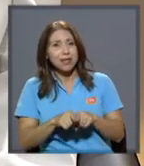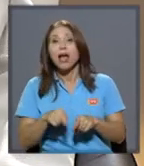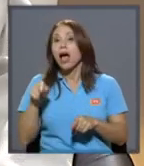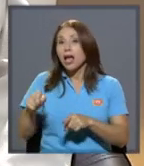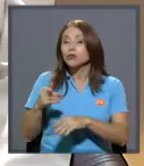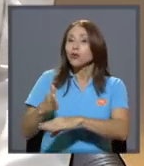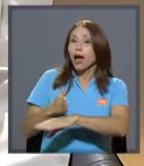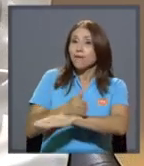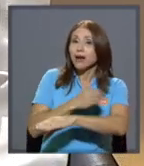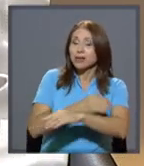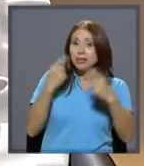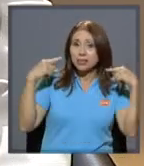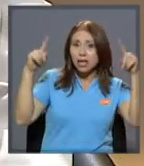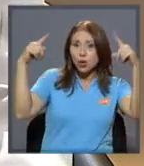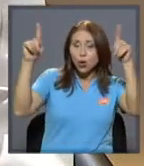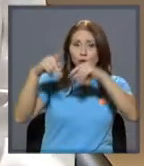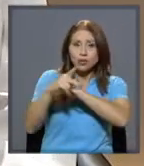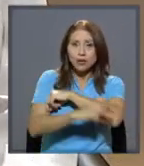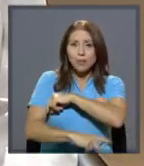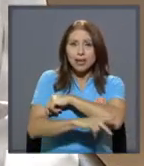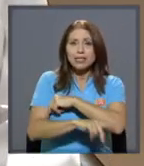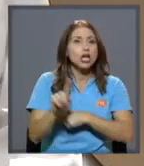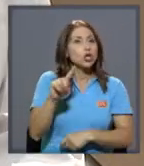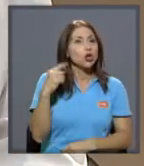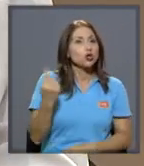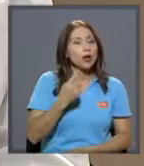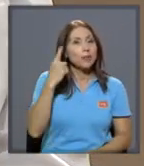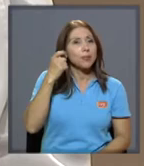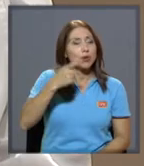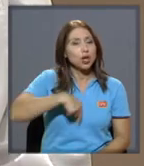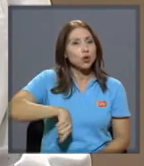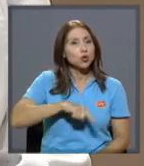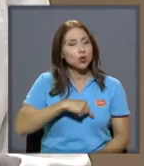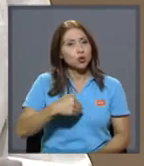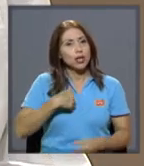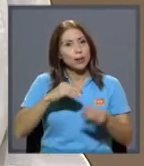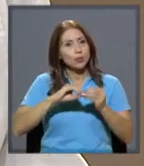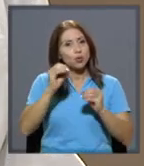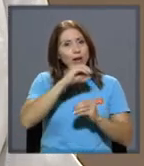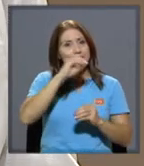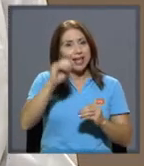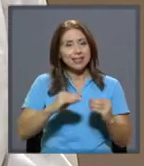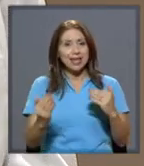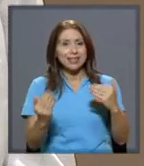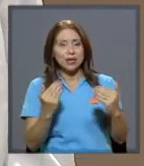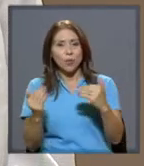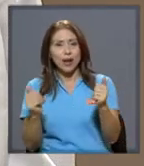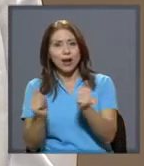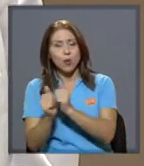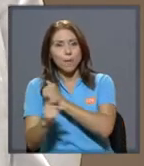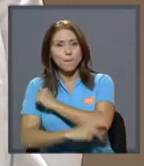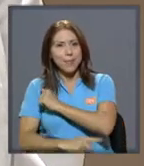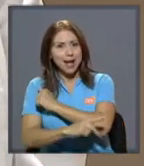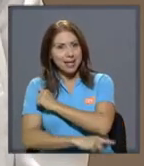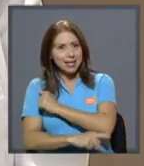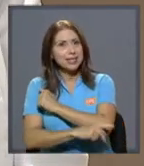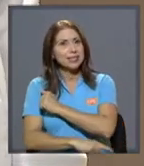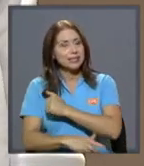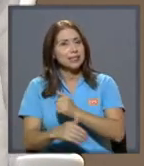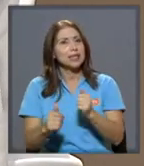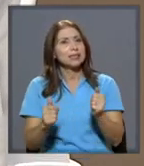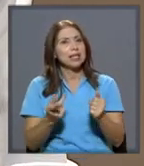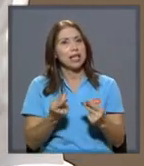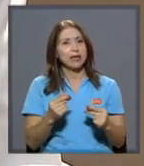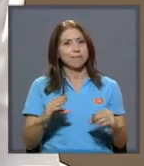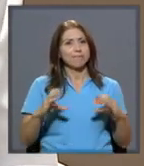el país. No solo porque tenemos una tasa que se compara con países con una alta inversión en el